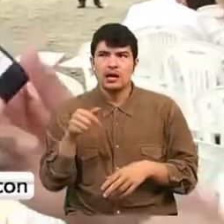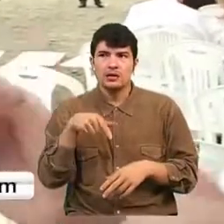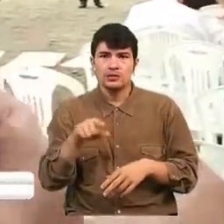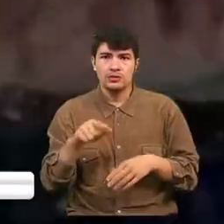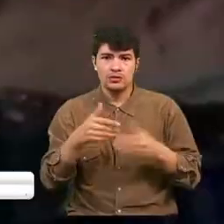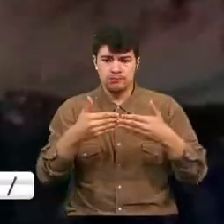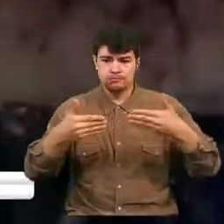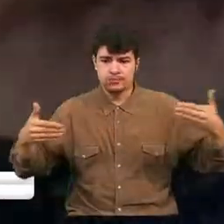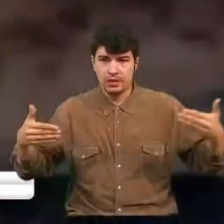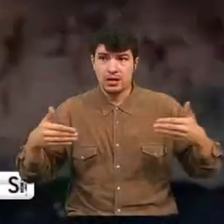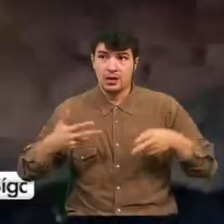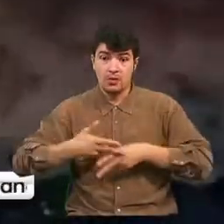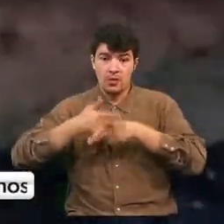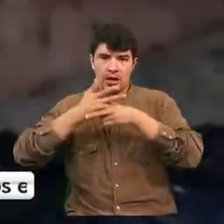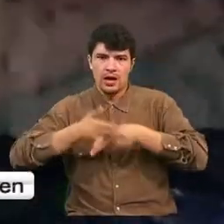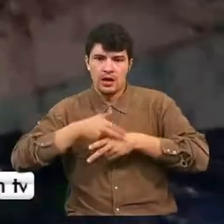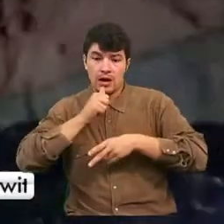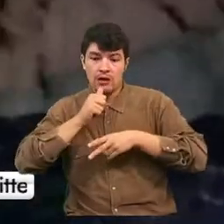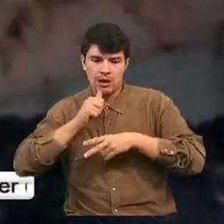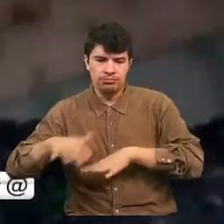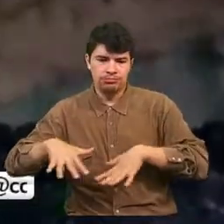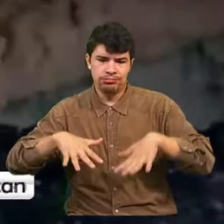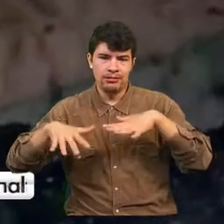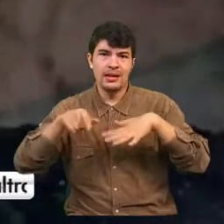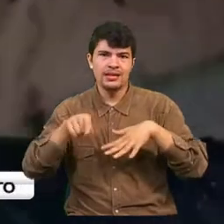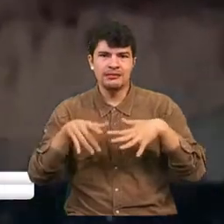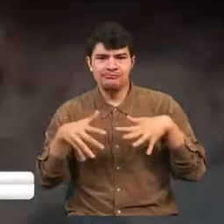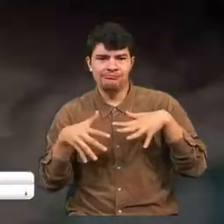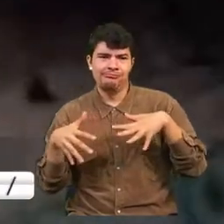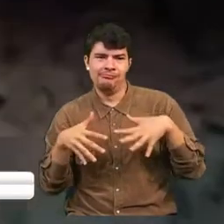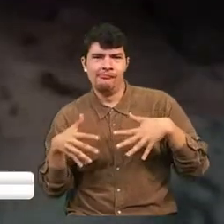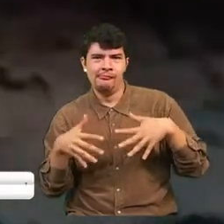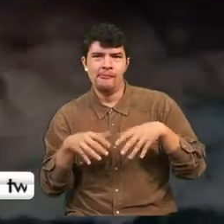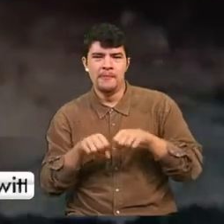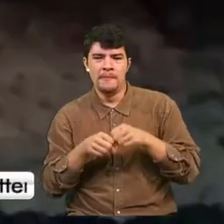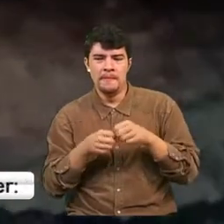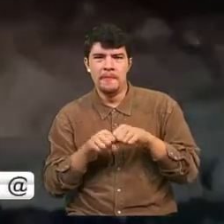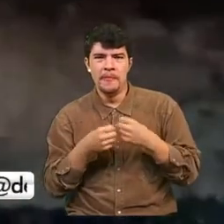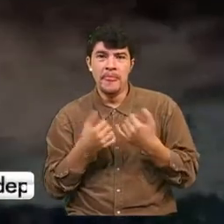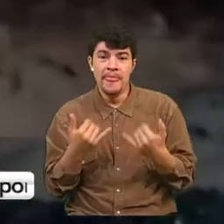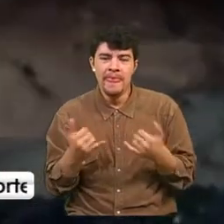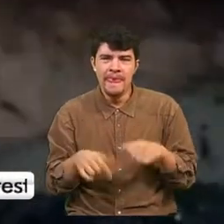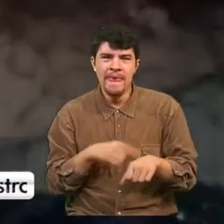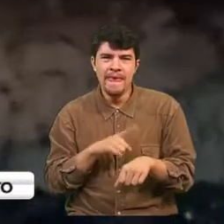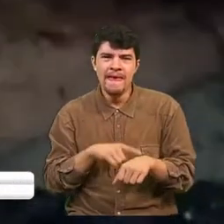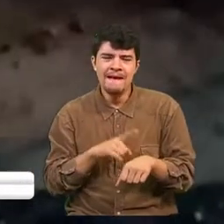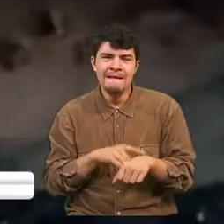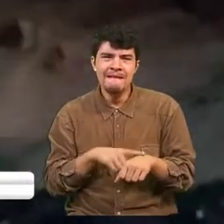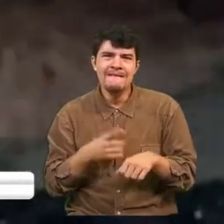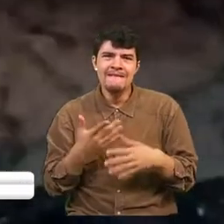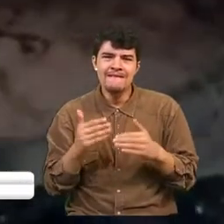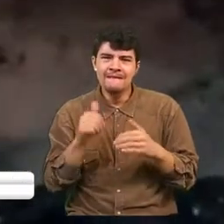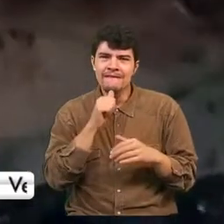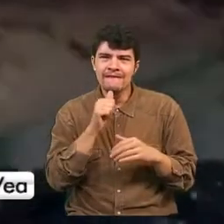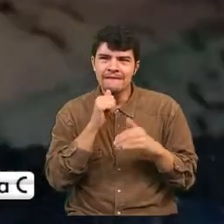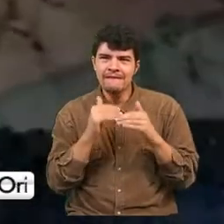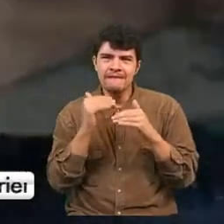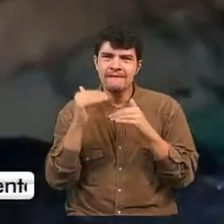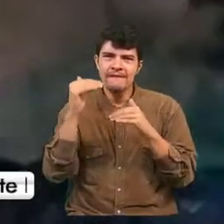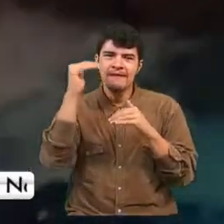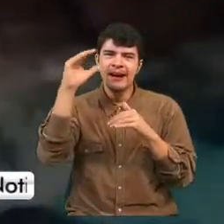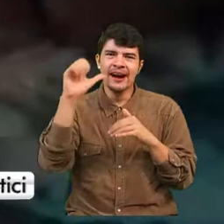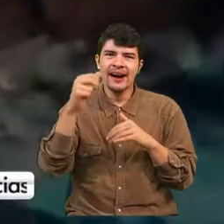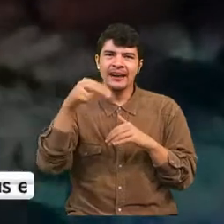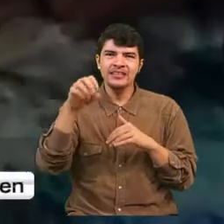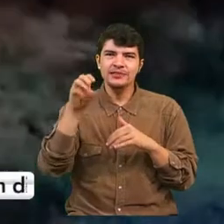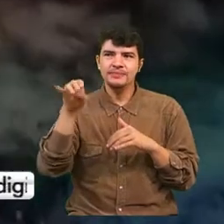protegía a nuestra población de las inundaciones, pues se gretió el dique. Ya en este momento se está pasando por el nivel de Caño Miel, quiere decir